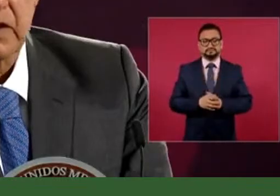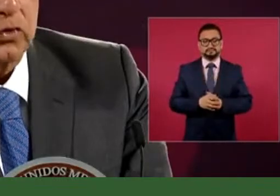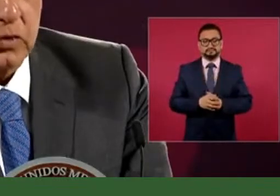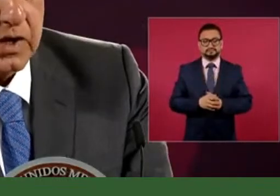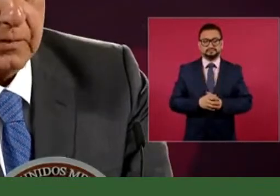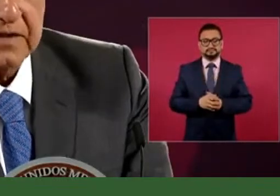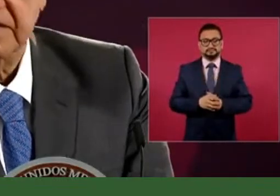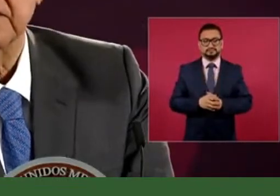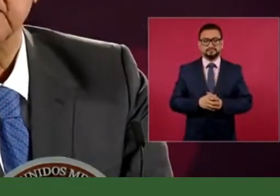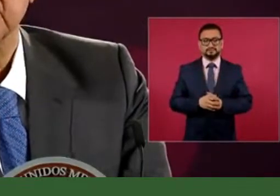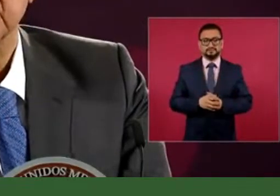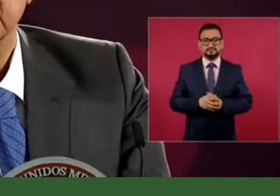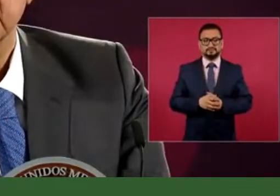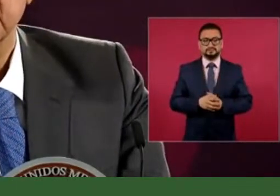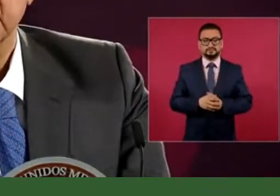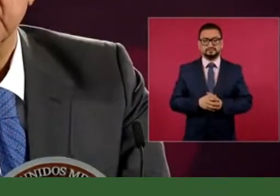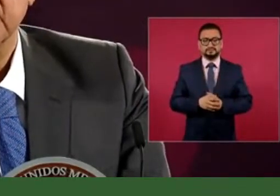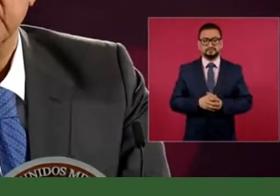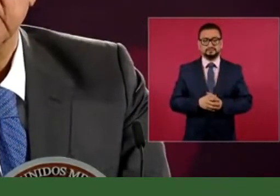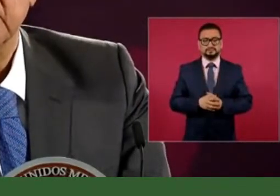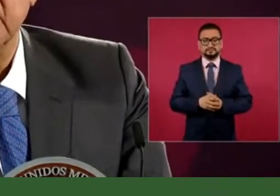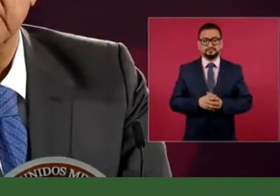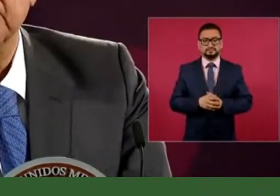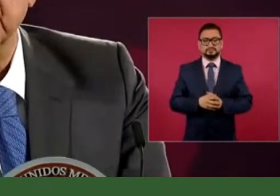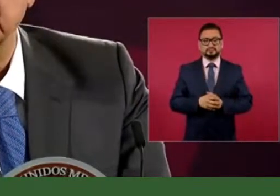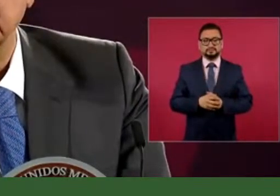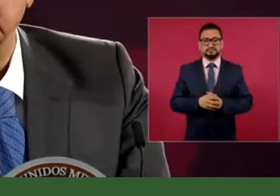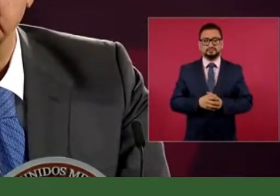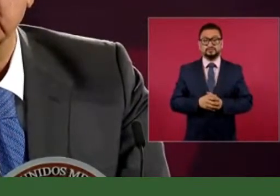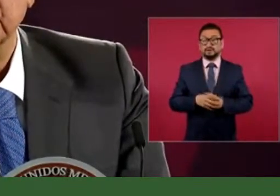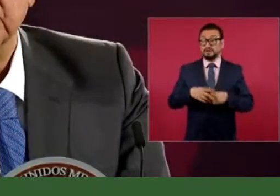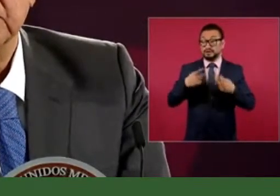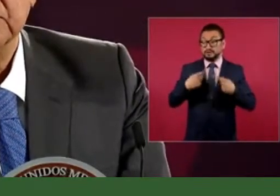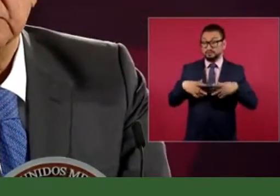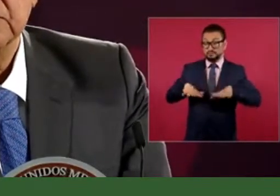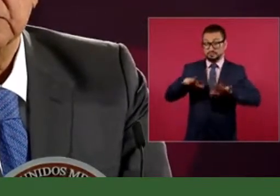Y nunca más el desprecio al pueblo,